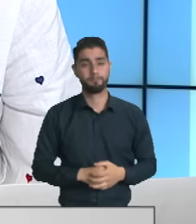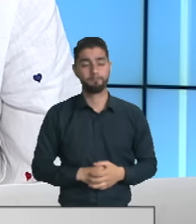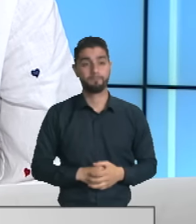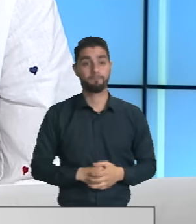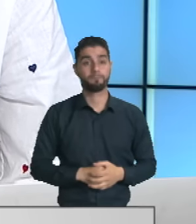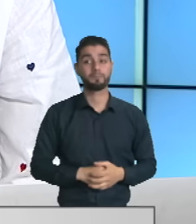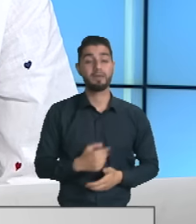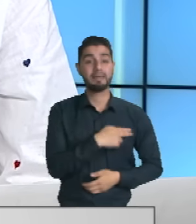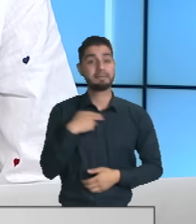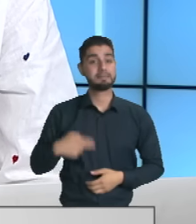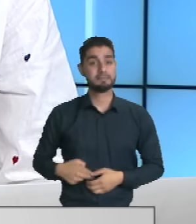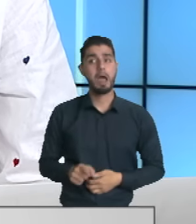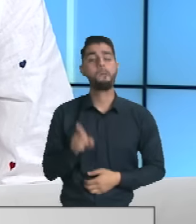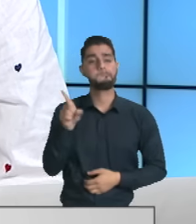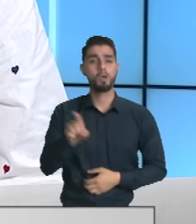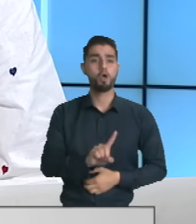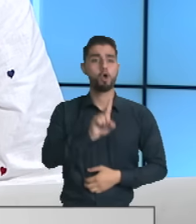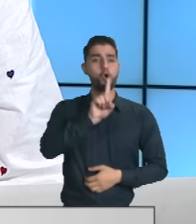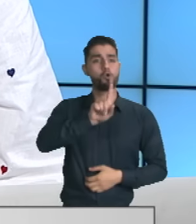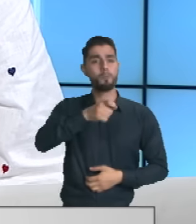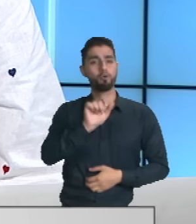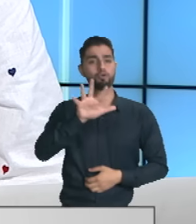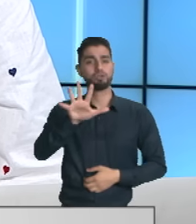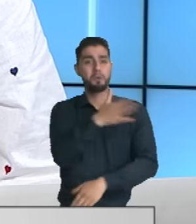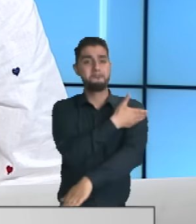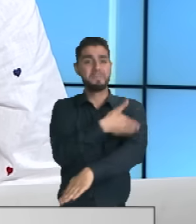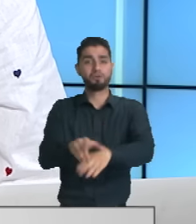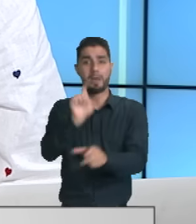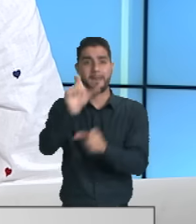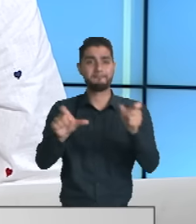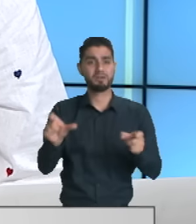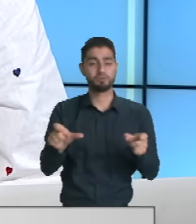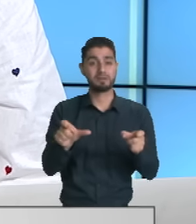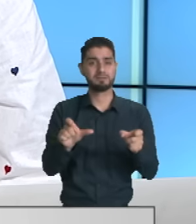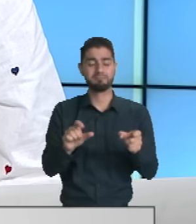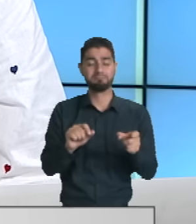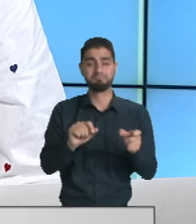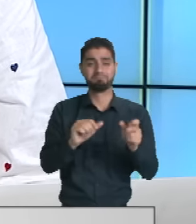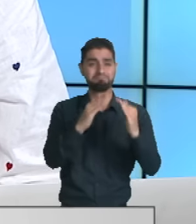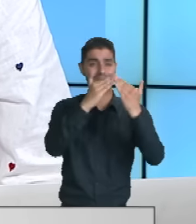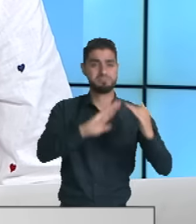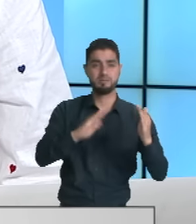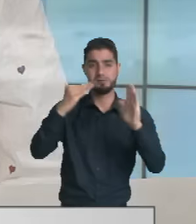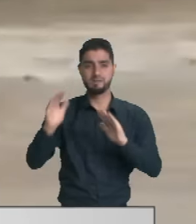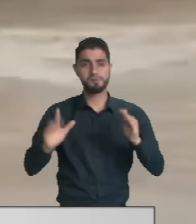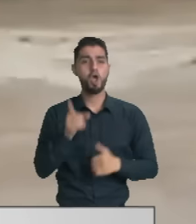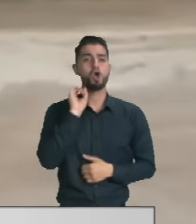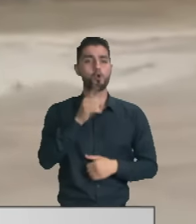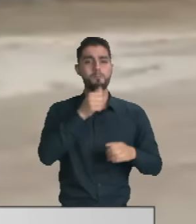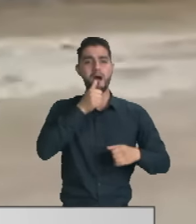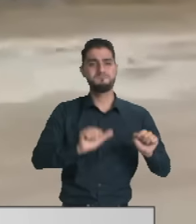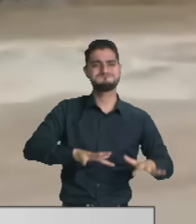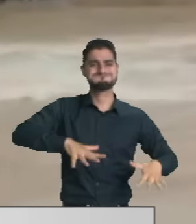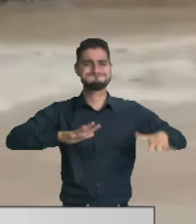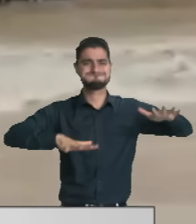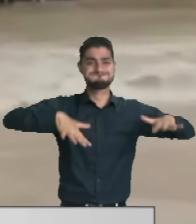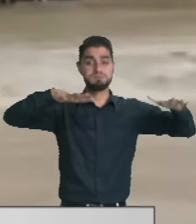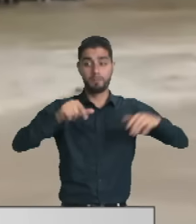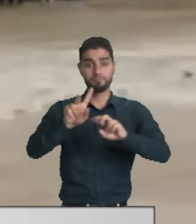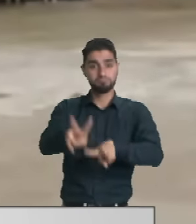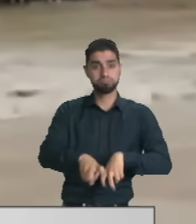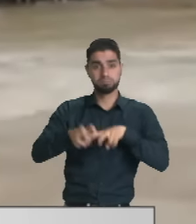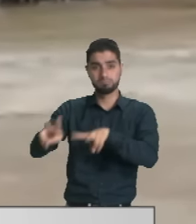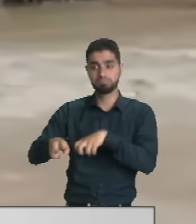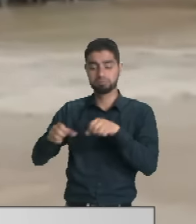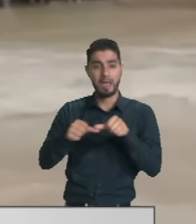En China hay más de 1,5 millones de damnificados por inundaciones en más de 160 mil hectáreas de terreno agrícola y el colapso